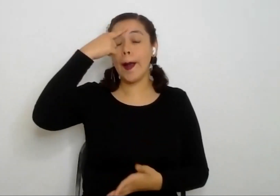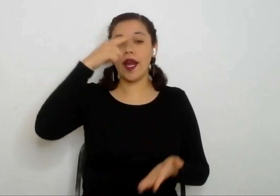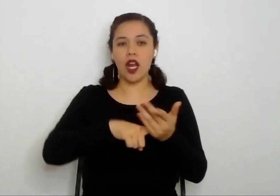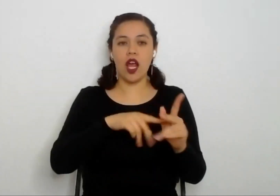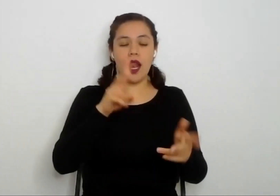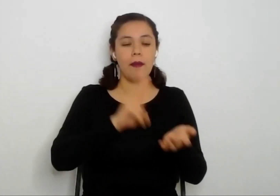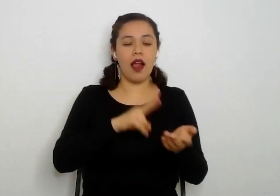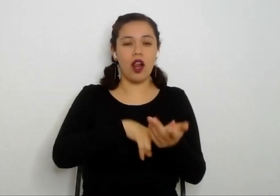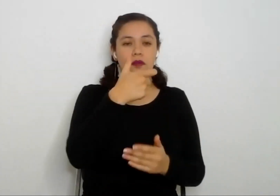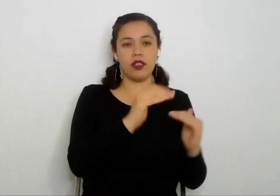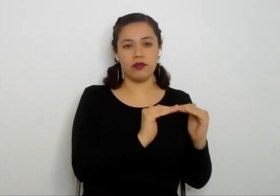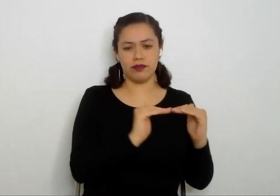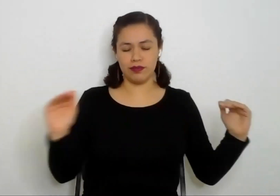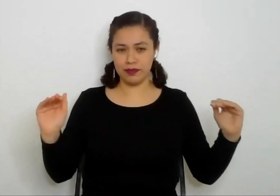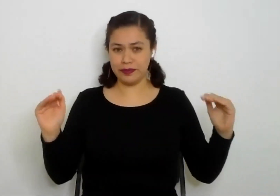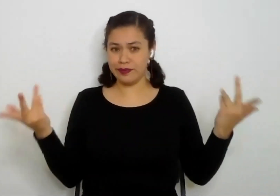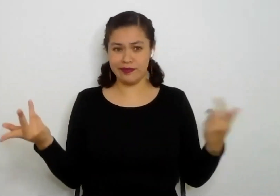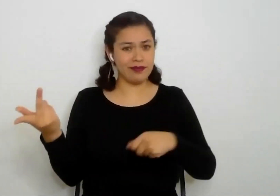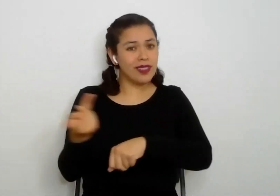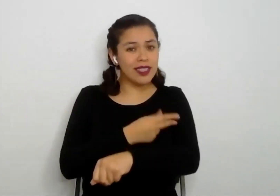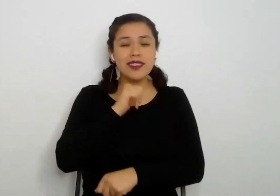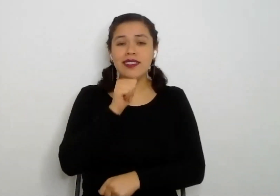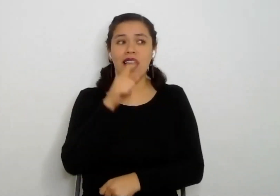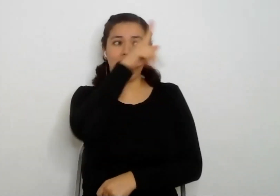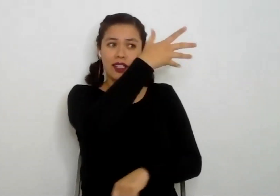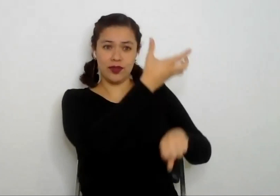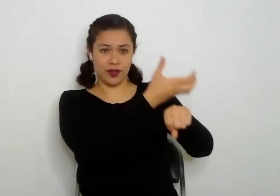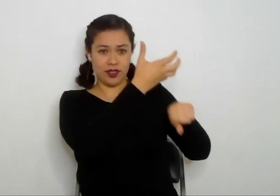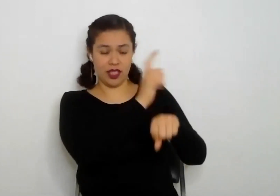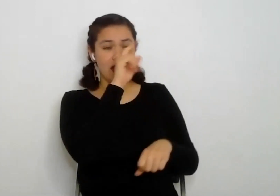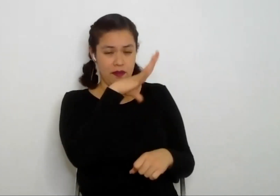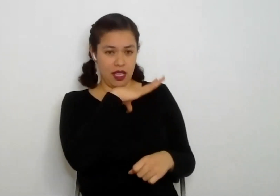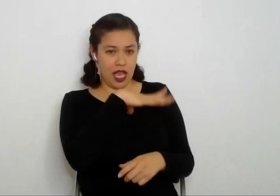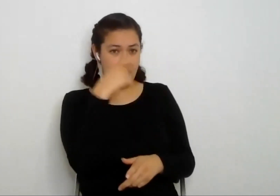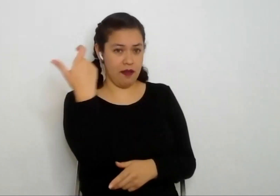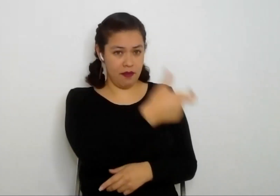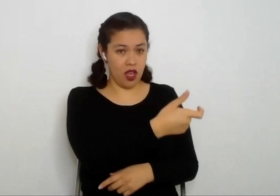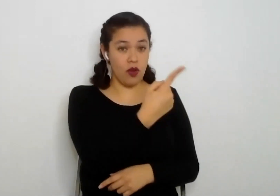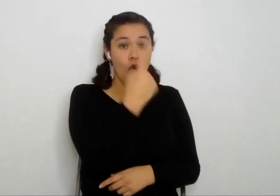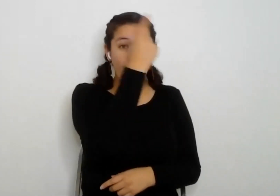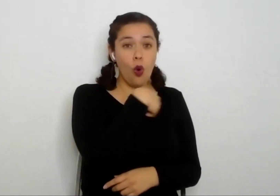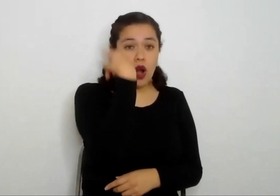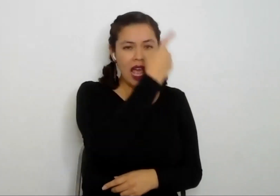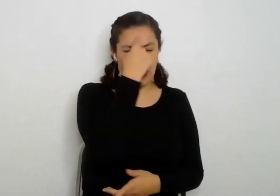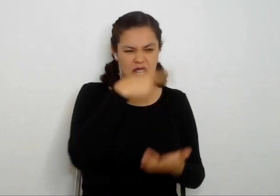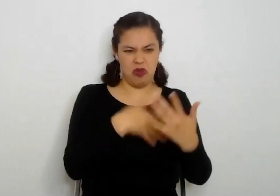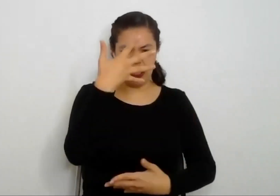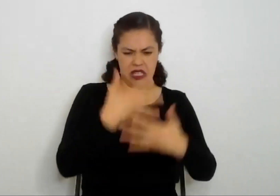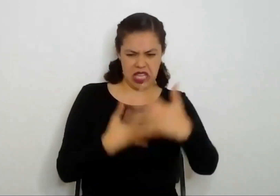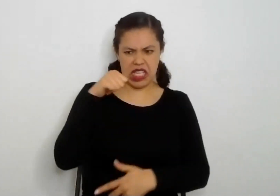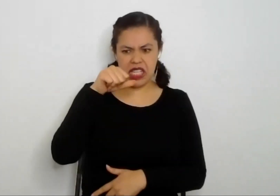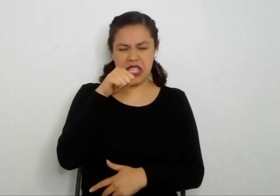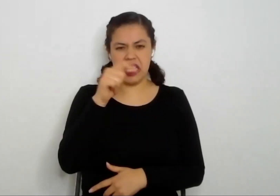pago mínimo. No pasa nada. En Estados Unidos hay también salarios mínimos por hora y no son, creo que son 15 o 16 dólares la